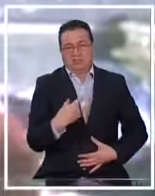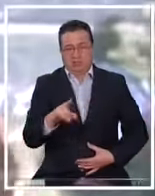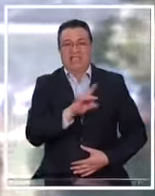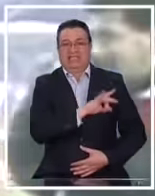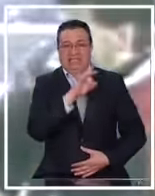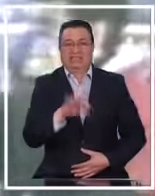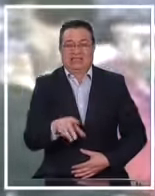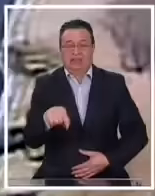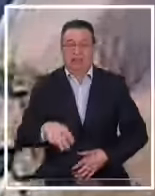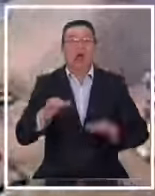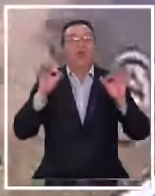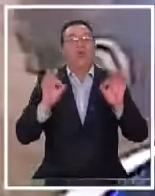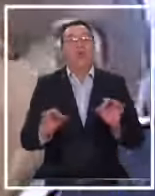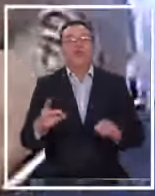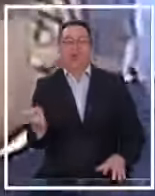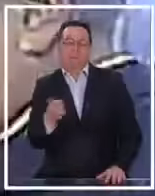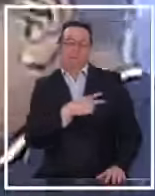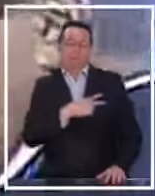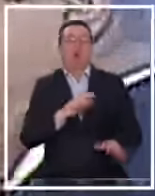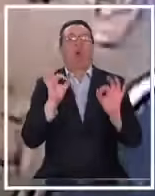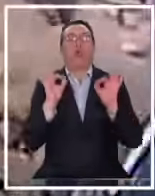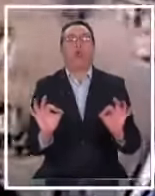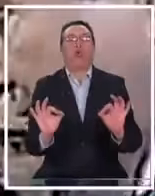Chile es un justo premio.